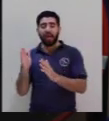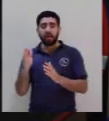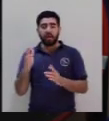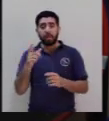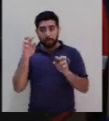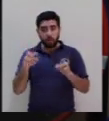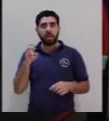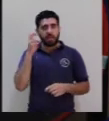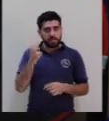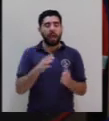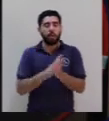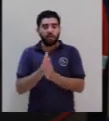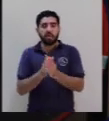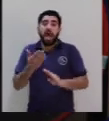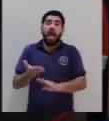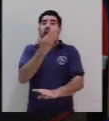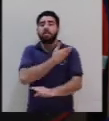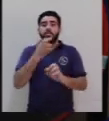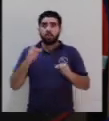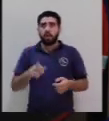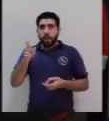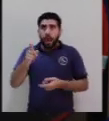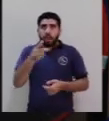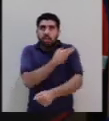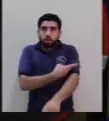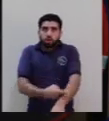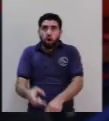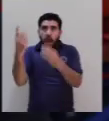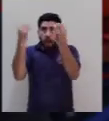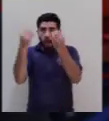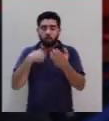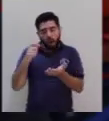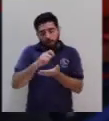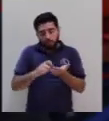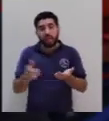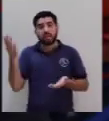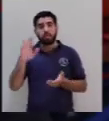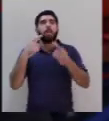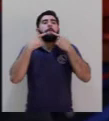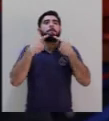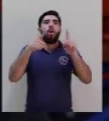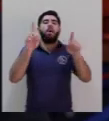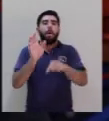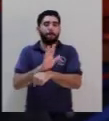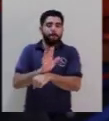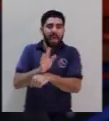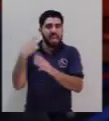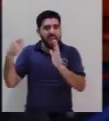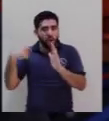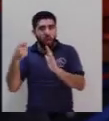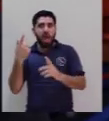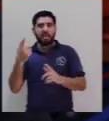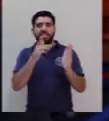trae mucha sabiduría. Así que yo los invito a que podamos registrar todo esto y así no se pierda lo que realmente ha